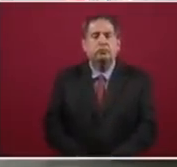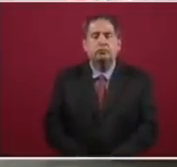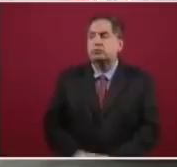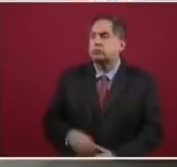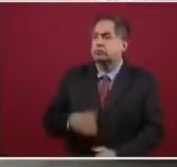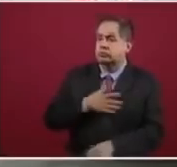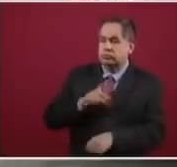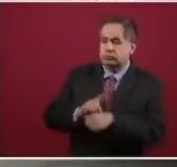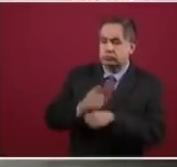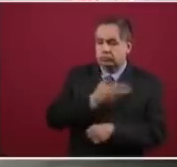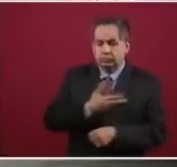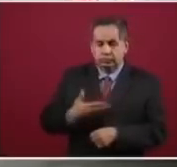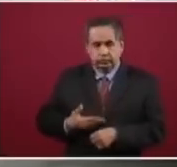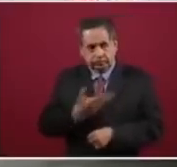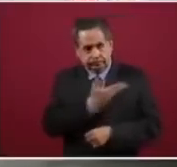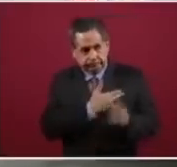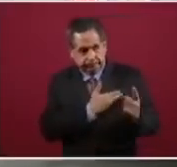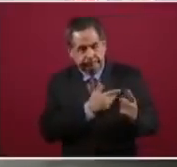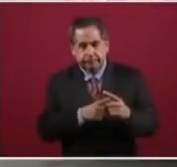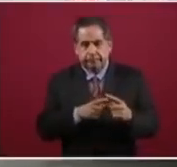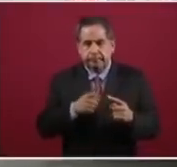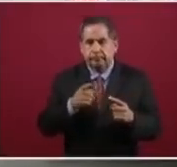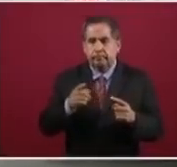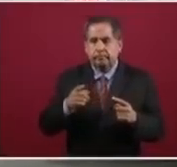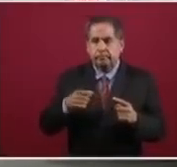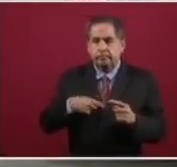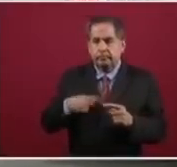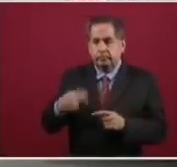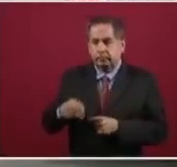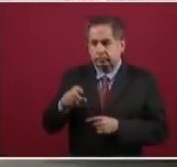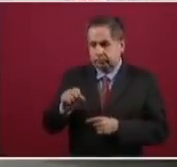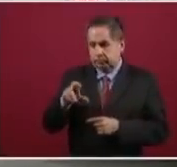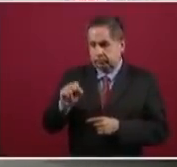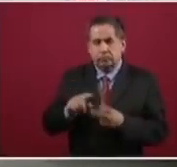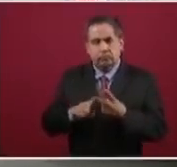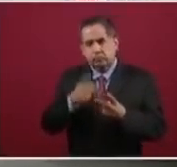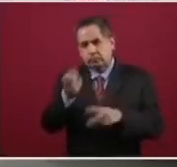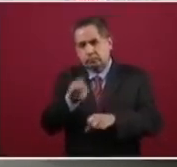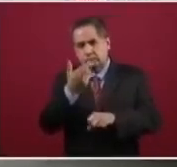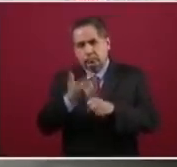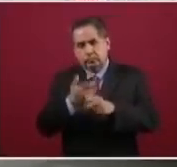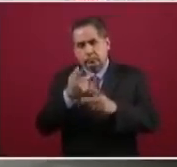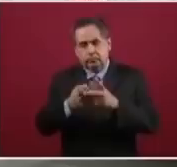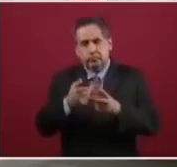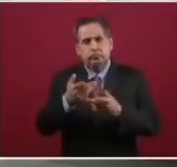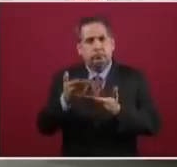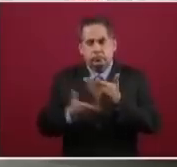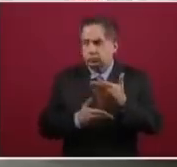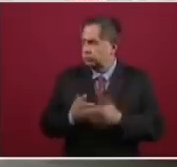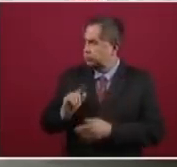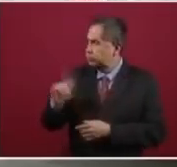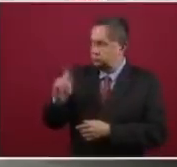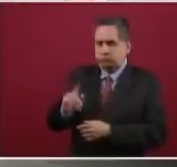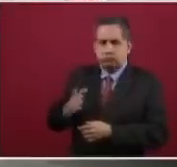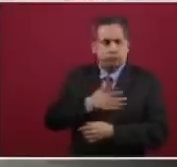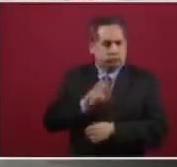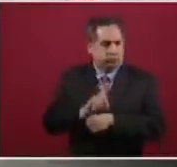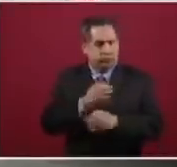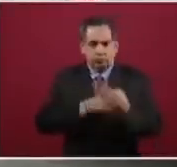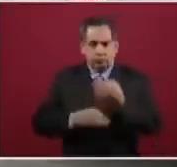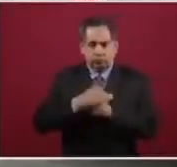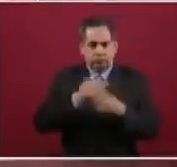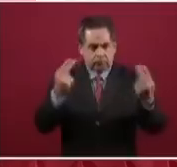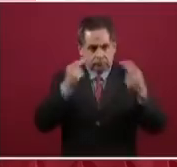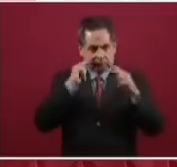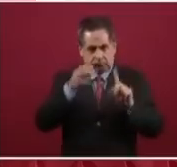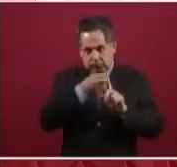recientes de méxico servidor carlos pozos reportero de metro lee energías y dos secretarios señoras invitados y buenos días a los que hemos venido